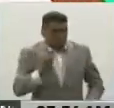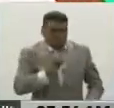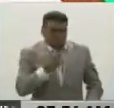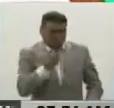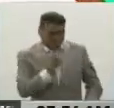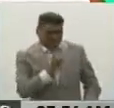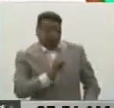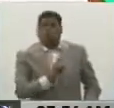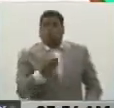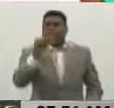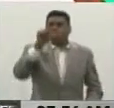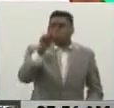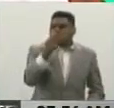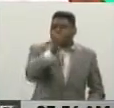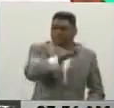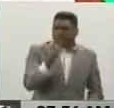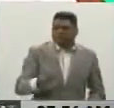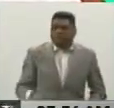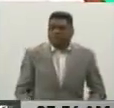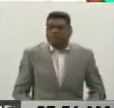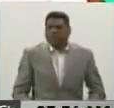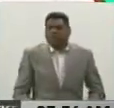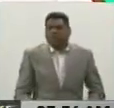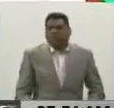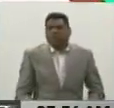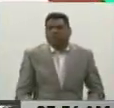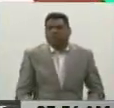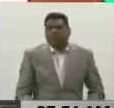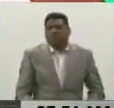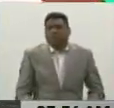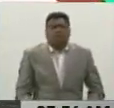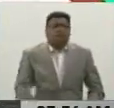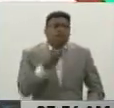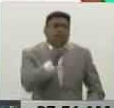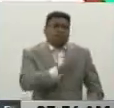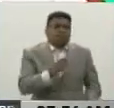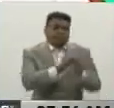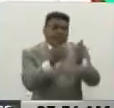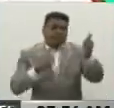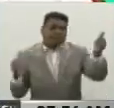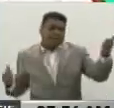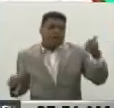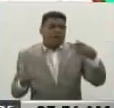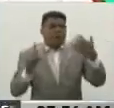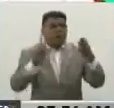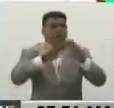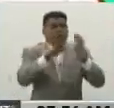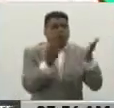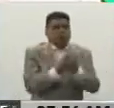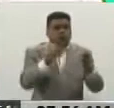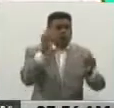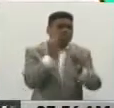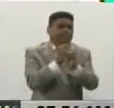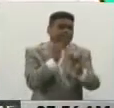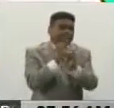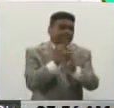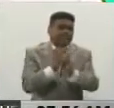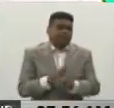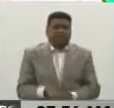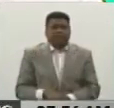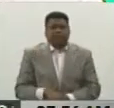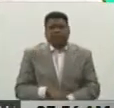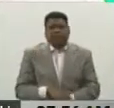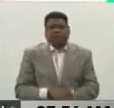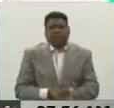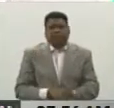incorporar a otros compañeros, camaradas que están un poco alejados todavía del mundo digital. Tenemos una serie